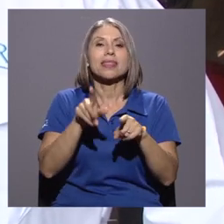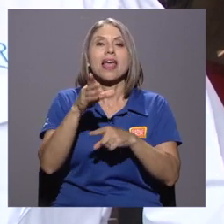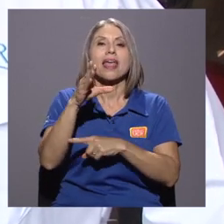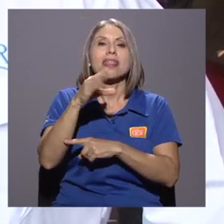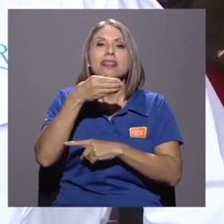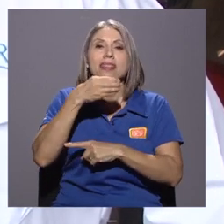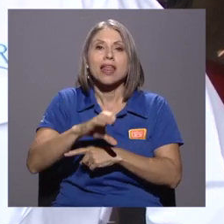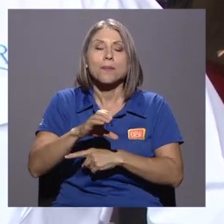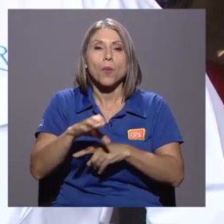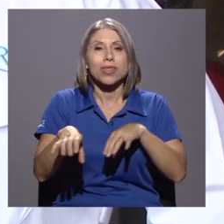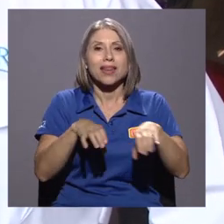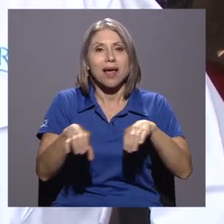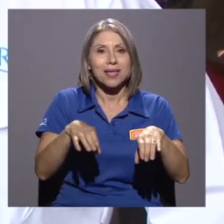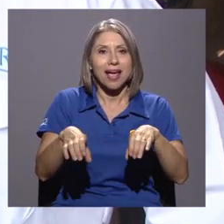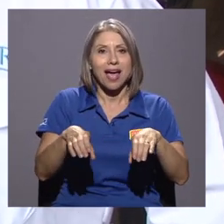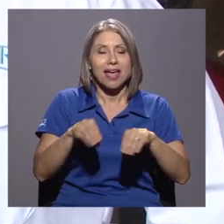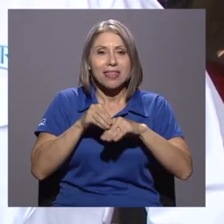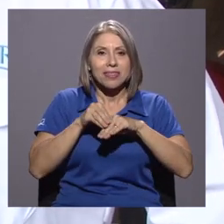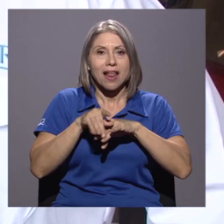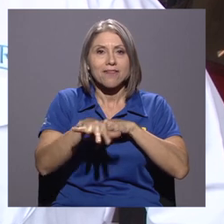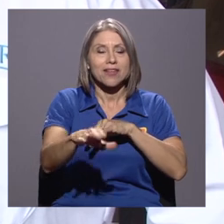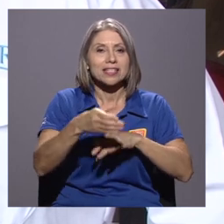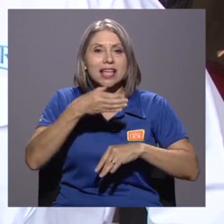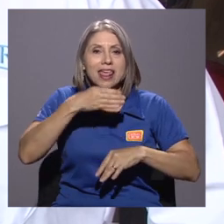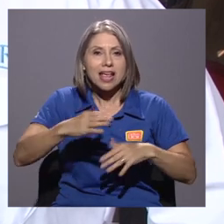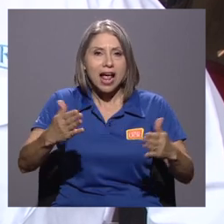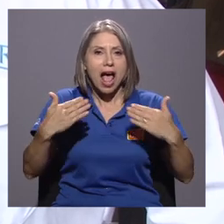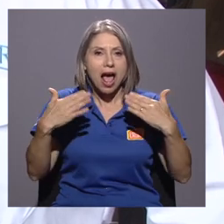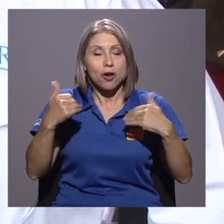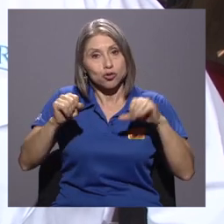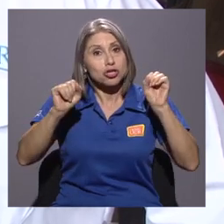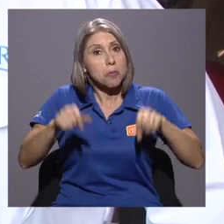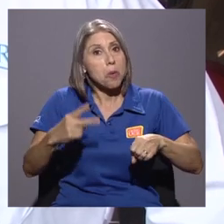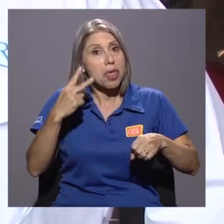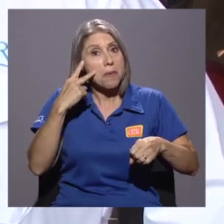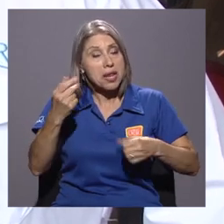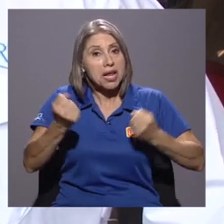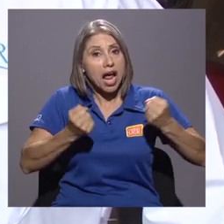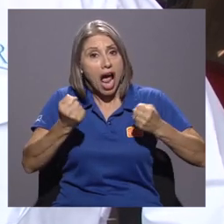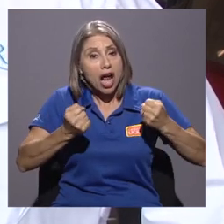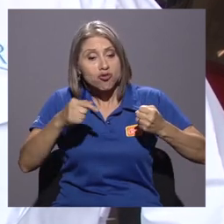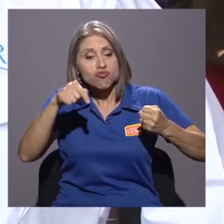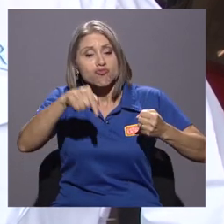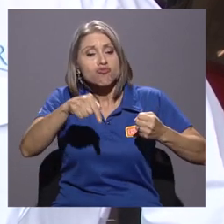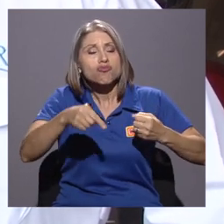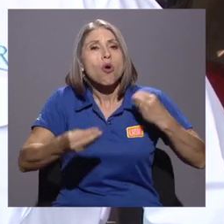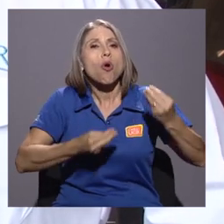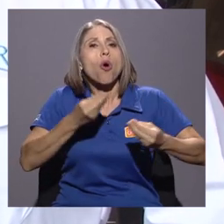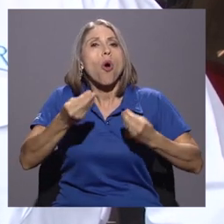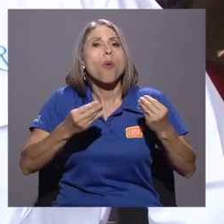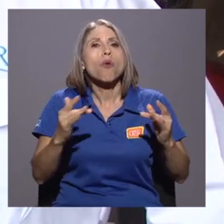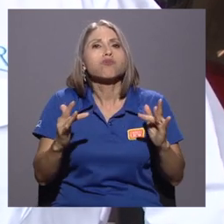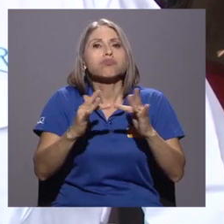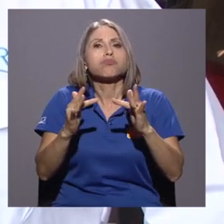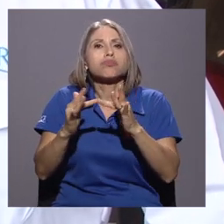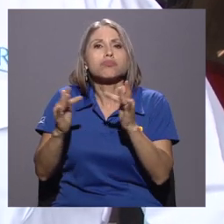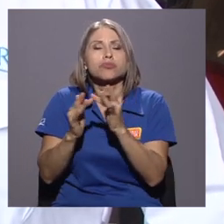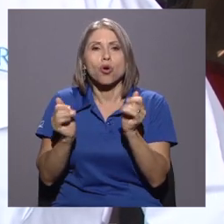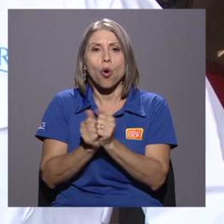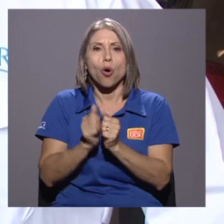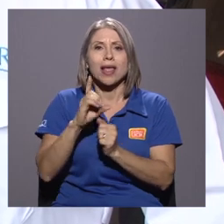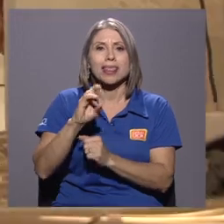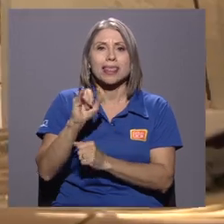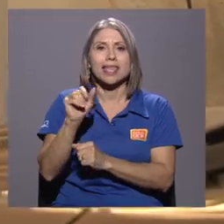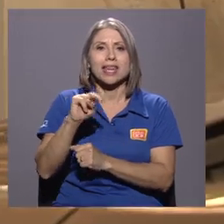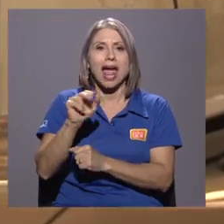transferencia de calor. ¿Por qué? Porque en eso se puede ver los mecanismos del carro, cómo interactúan con el dinamómetro y también cuáles son las emisiones,